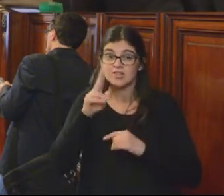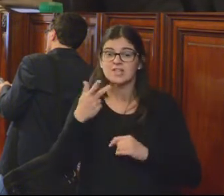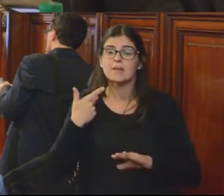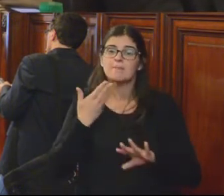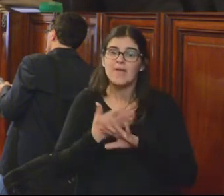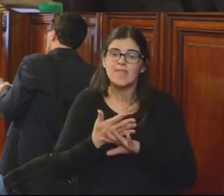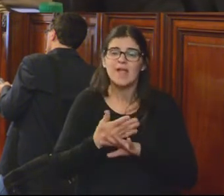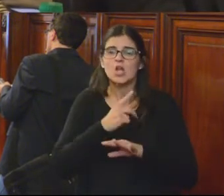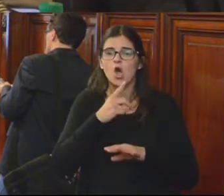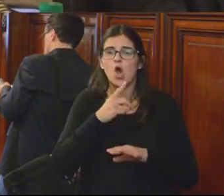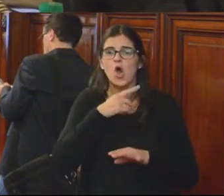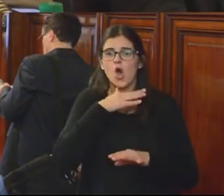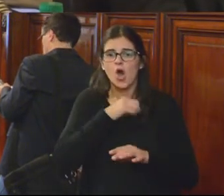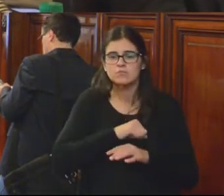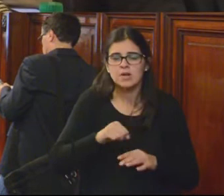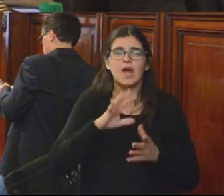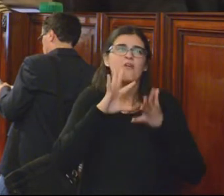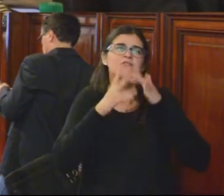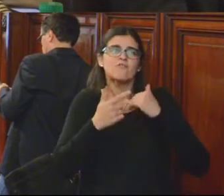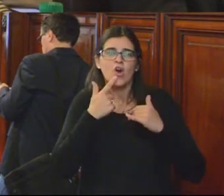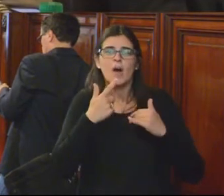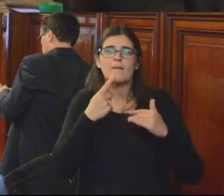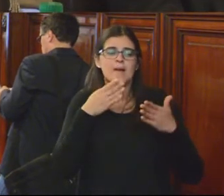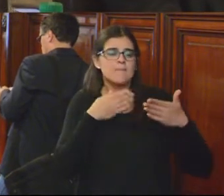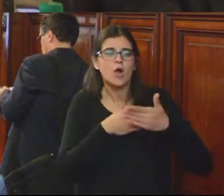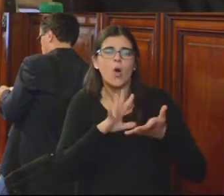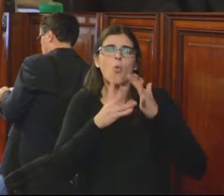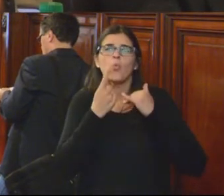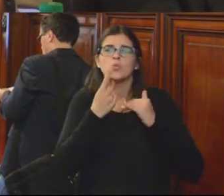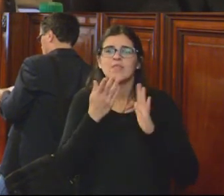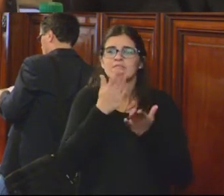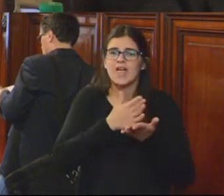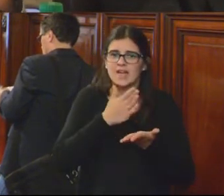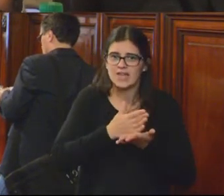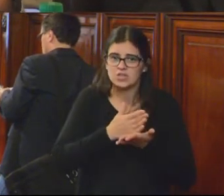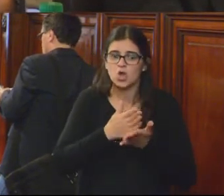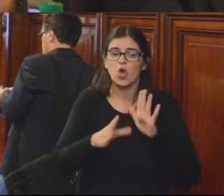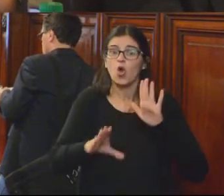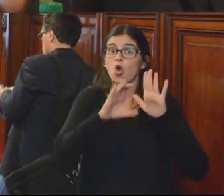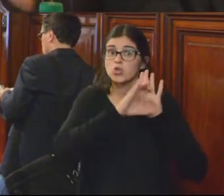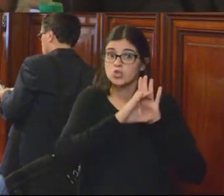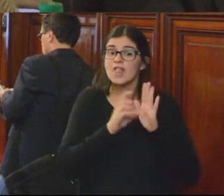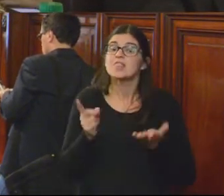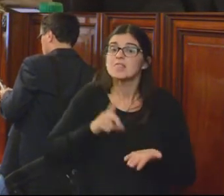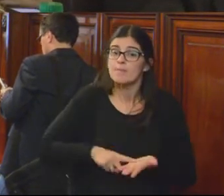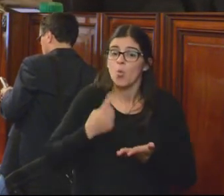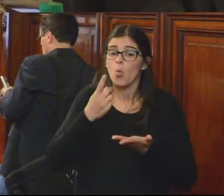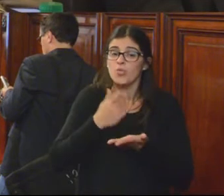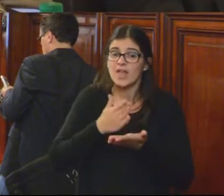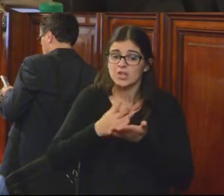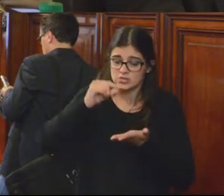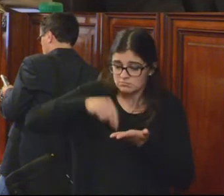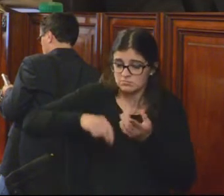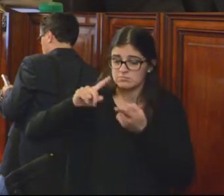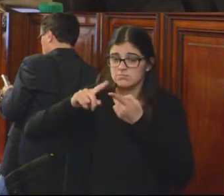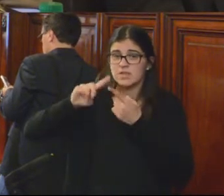sabotear, agredir y bloquear un derecho constitucional, pero además un derecho establecido en los tratados